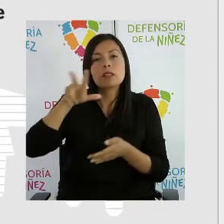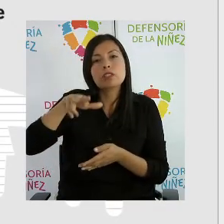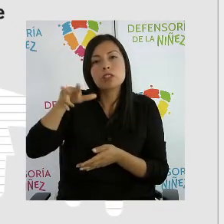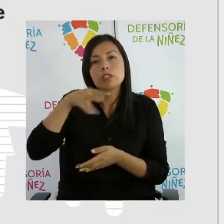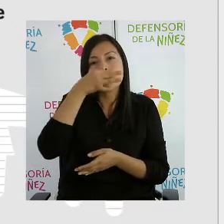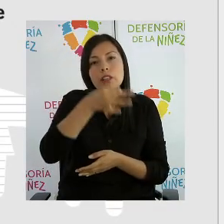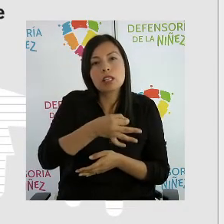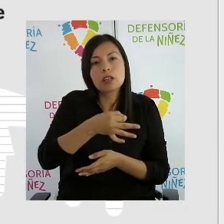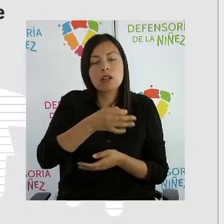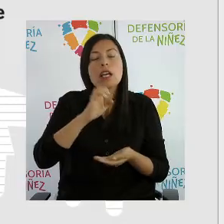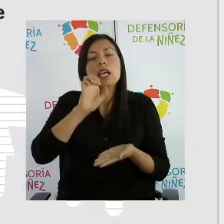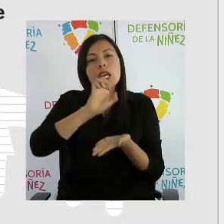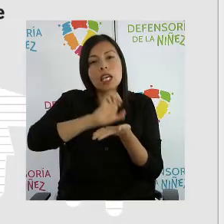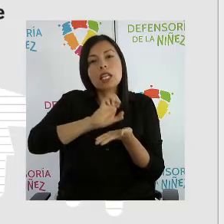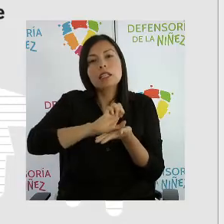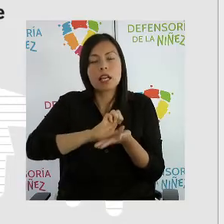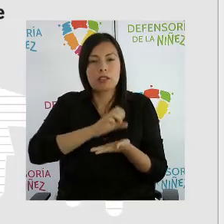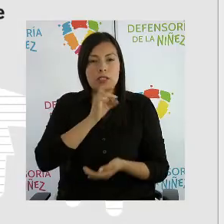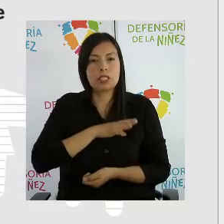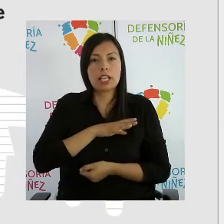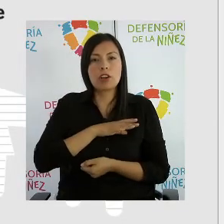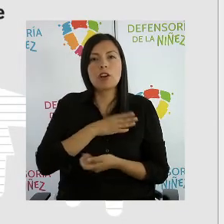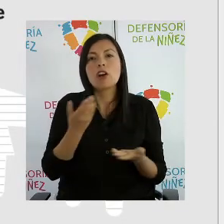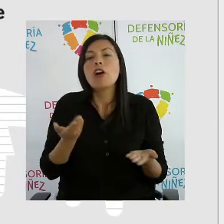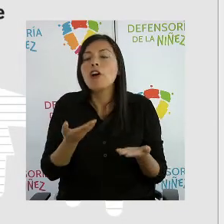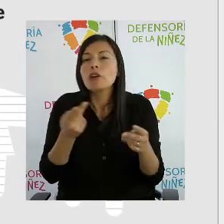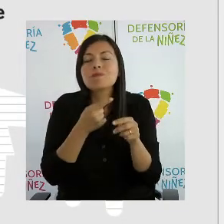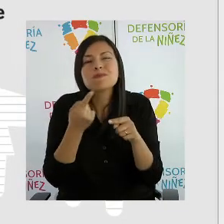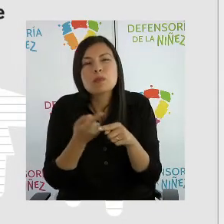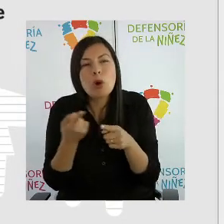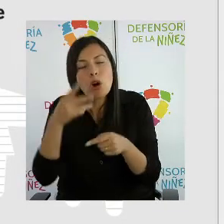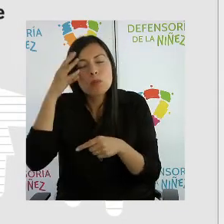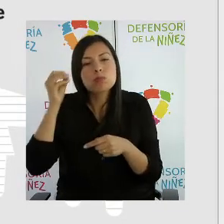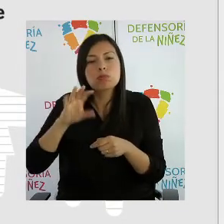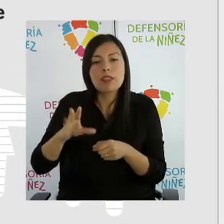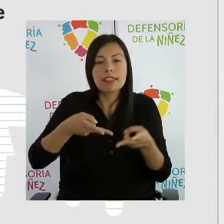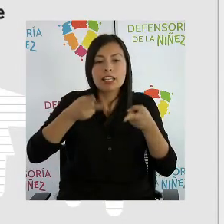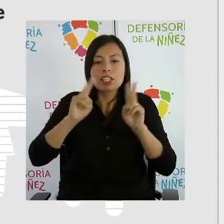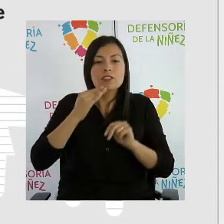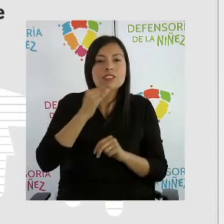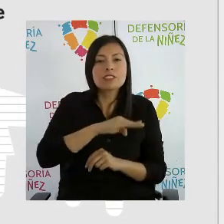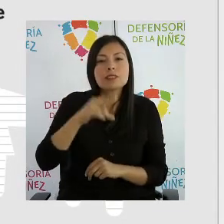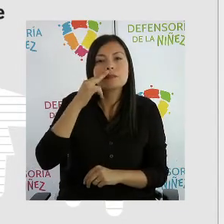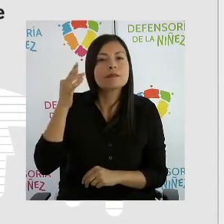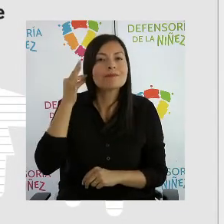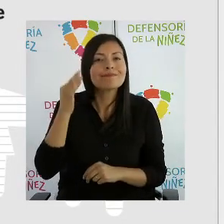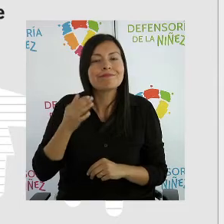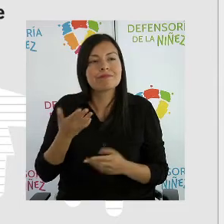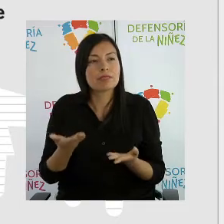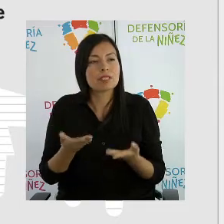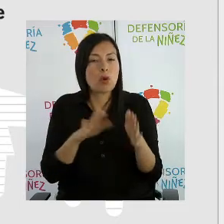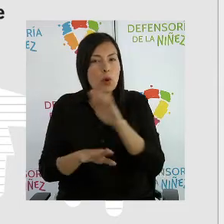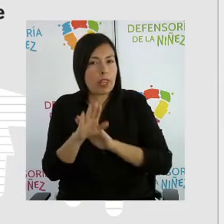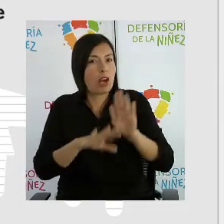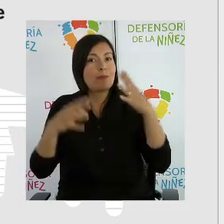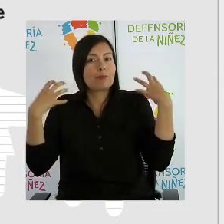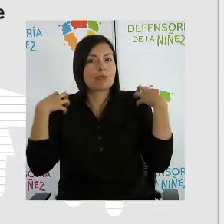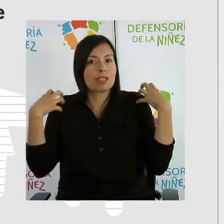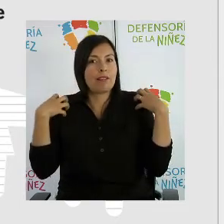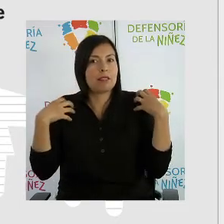había violado grave y sistemáticamente los derechos humanos de los niños, niñas y adolescentes bajo su cuidado. Y por lo tanto